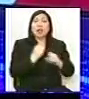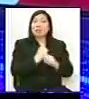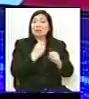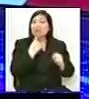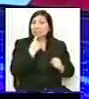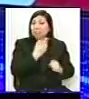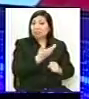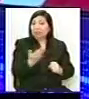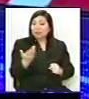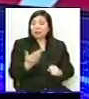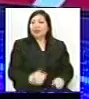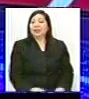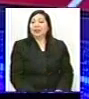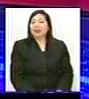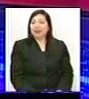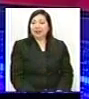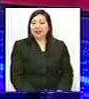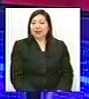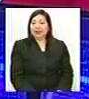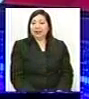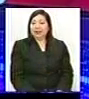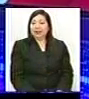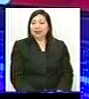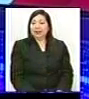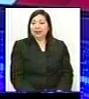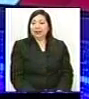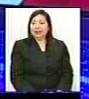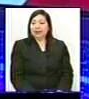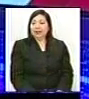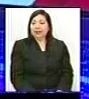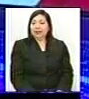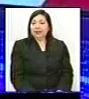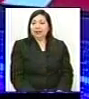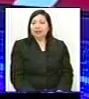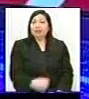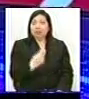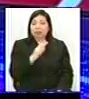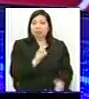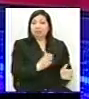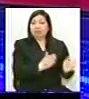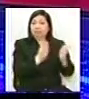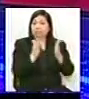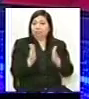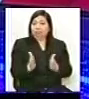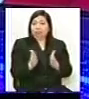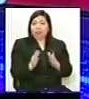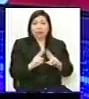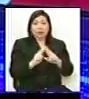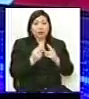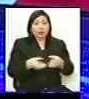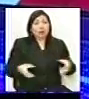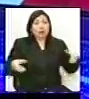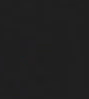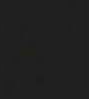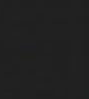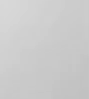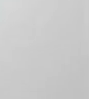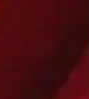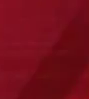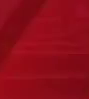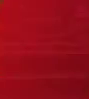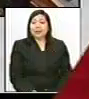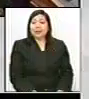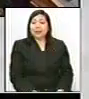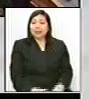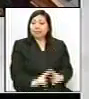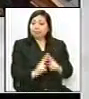mañana, 8:01, vamos a trasladarnos hasta el hemiciclo de sesiones del Parlamento Nacional, donde